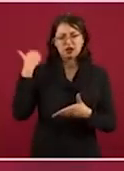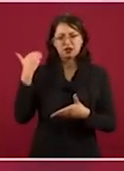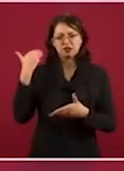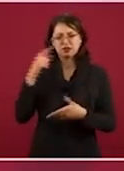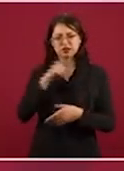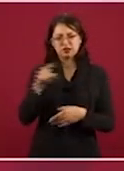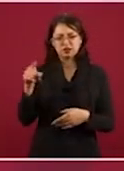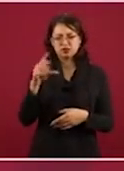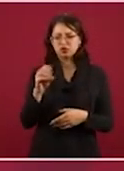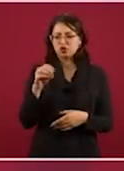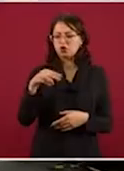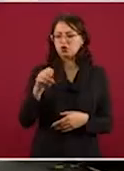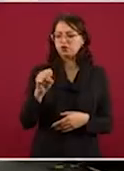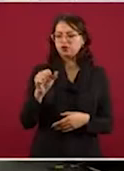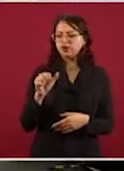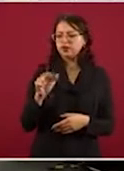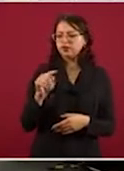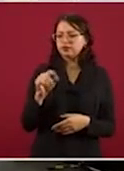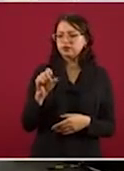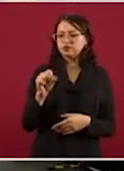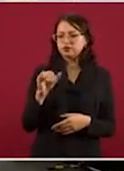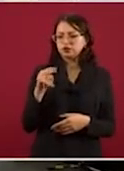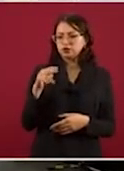¿Se acuerdan de eso?